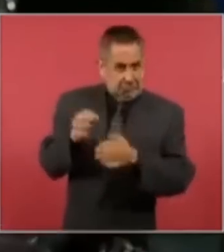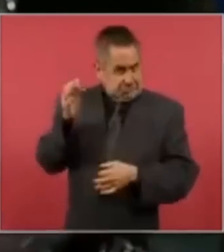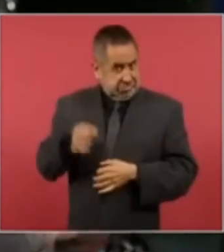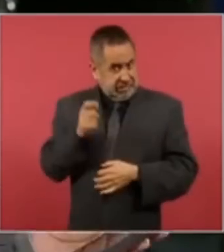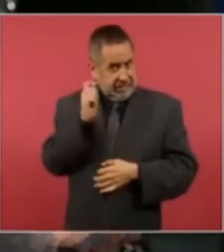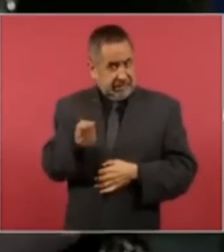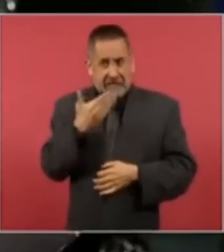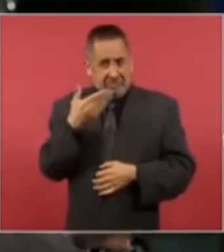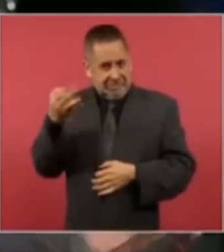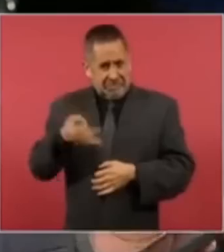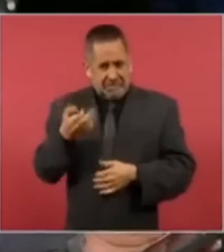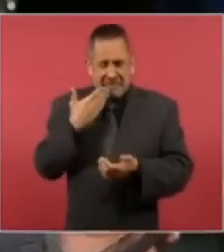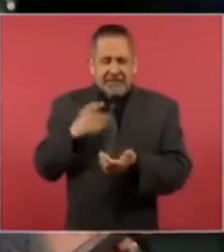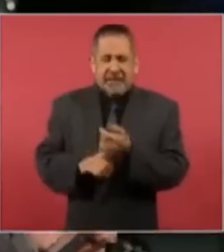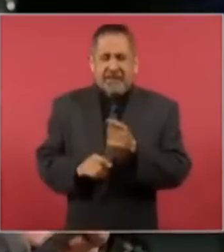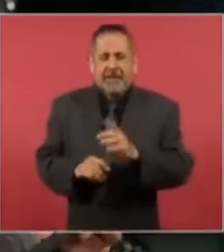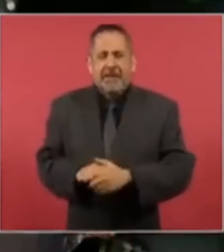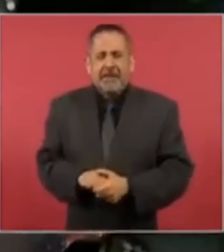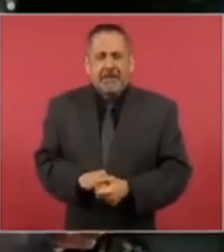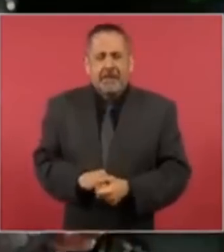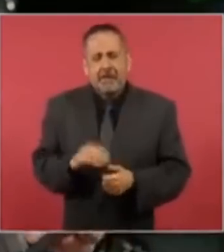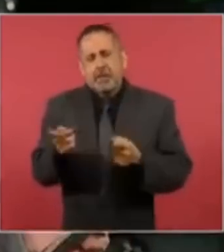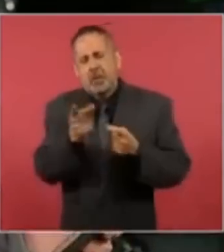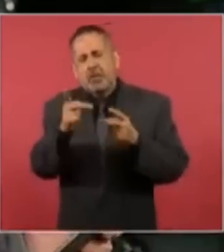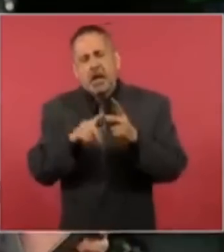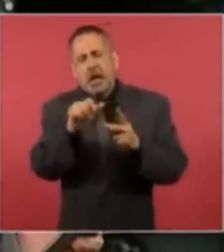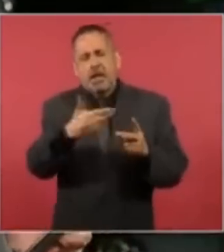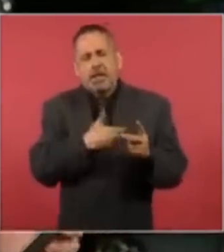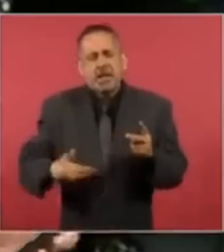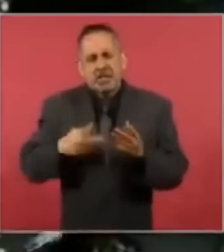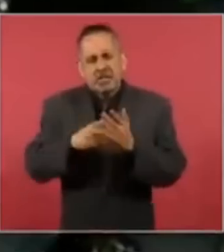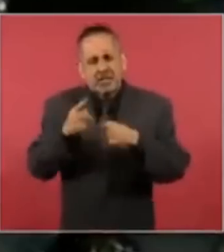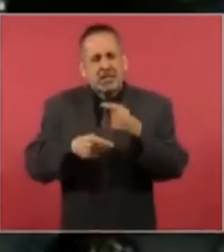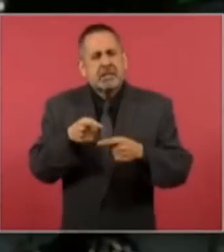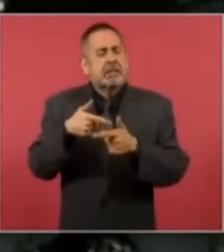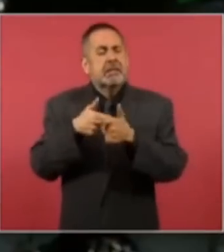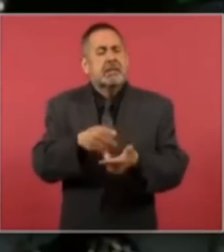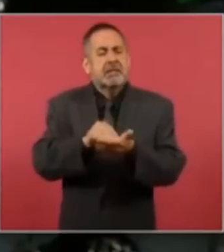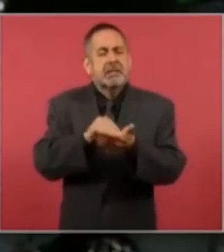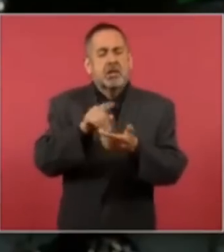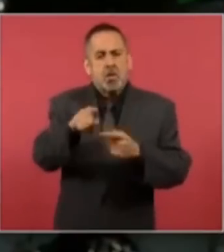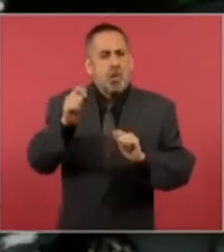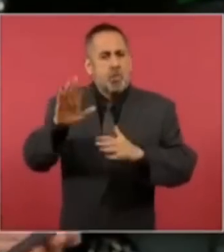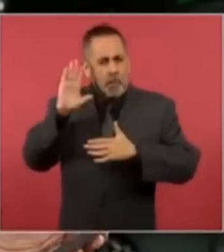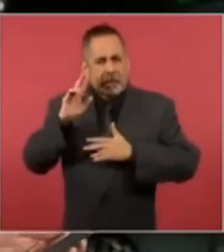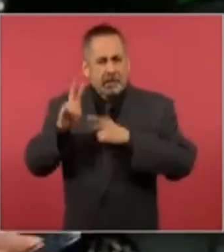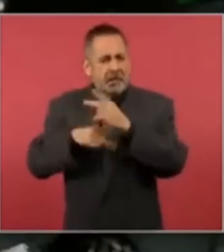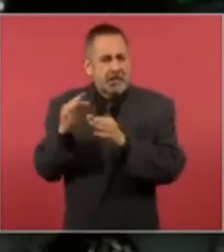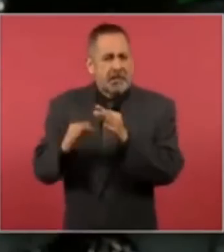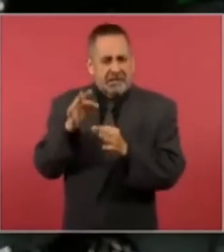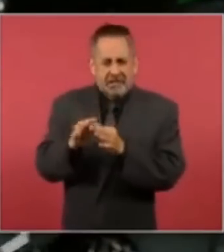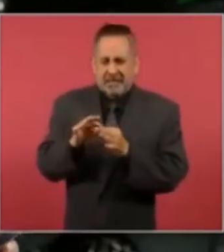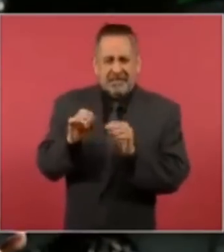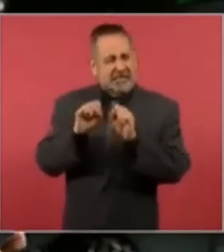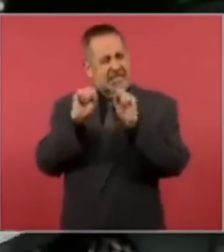eficiencia? ¿O no, cómo se califica tiene todo esto? Y preguntarle al presidente, insistirle, si se cumplirá su promesa del